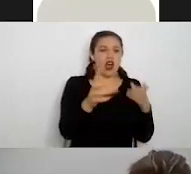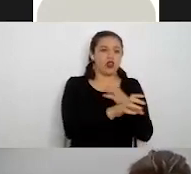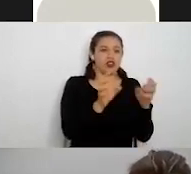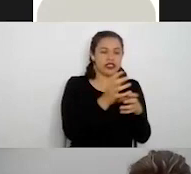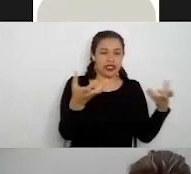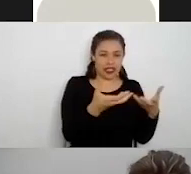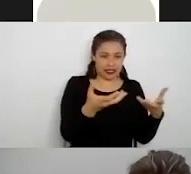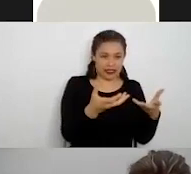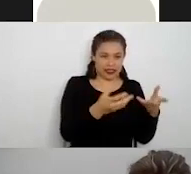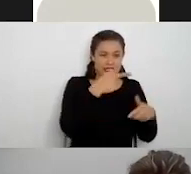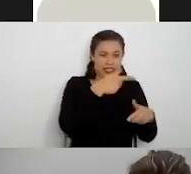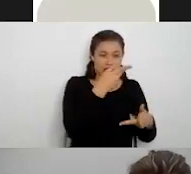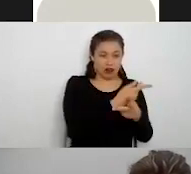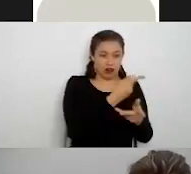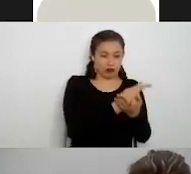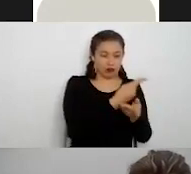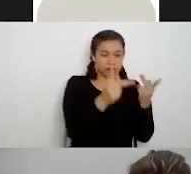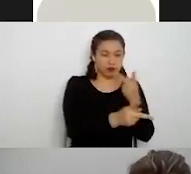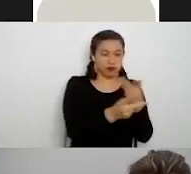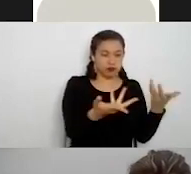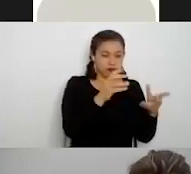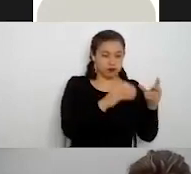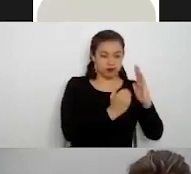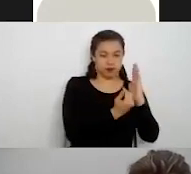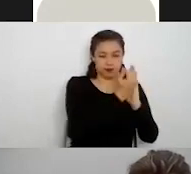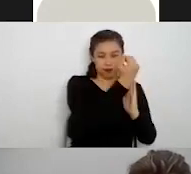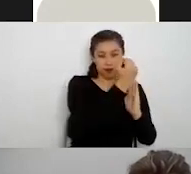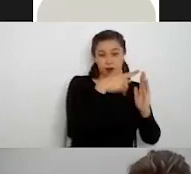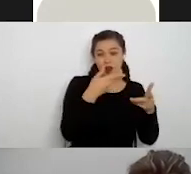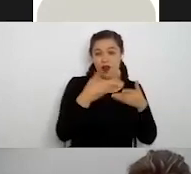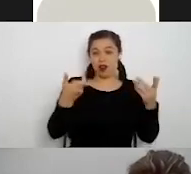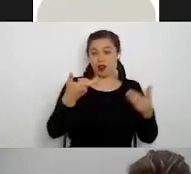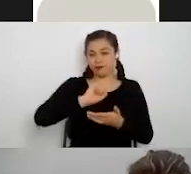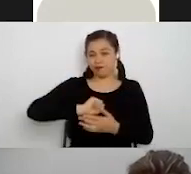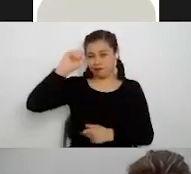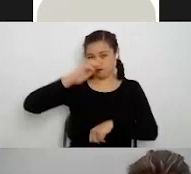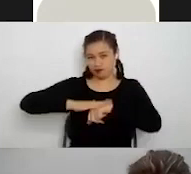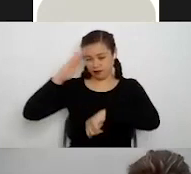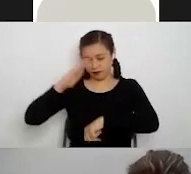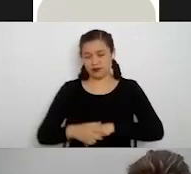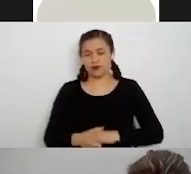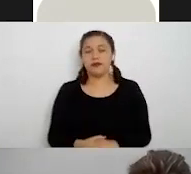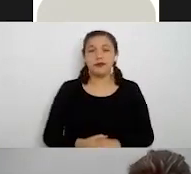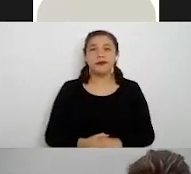Europa, y eso hizo que la inflación se disparara mucho más alto, ¿no? Por eso,